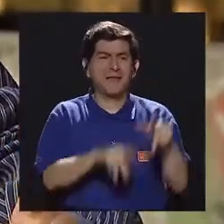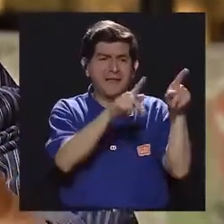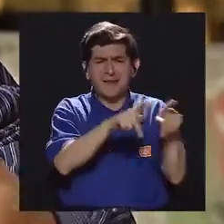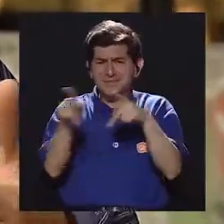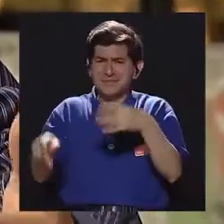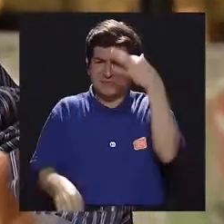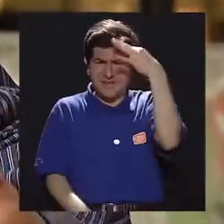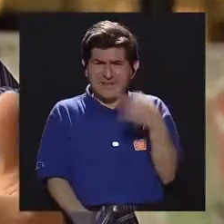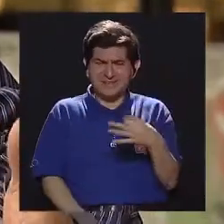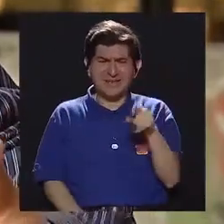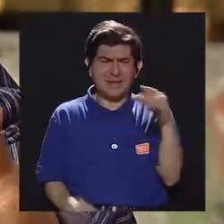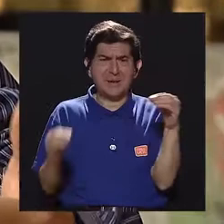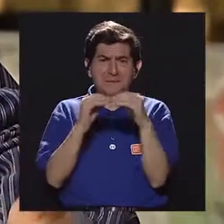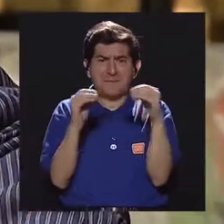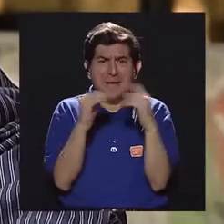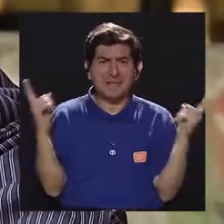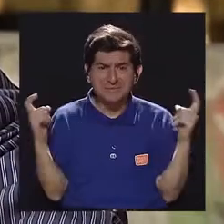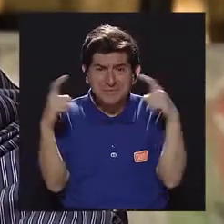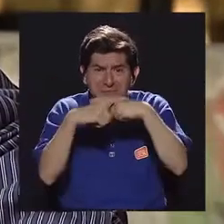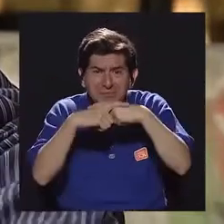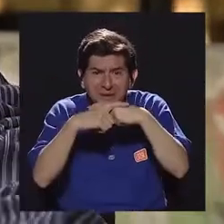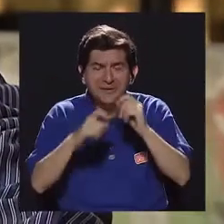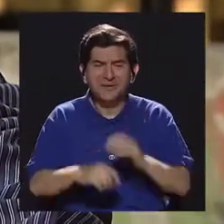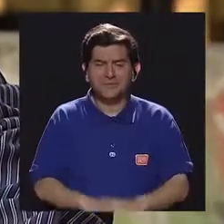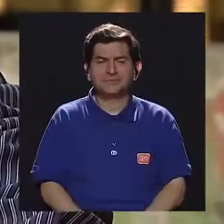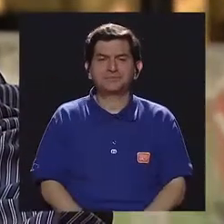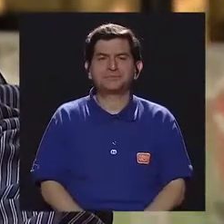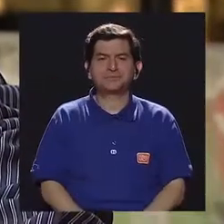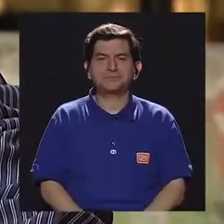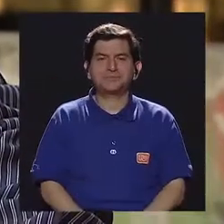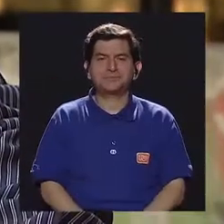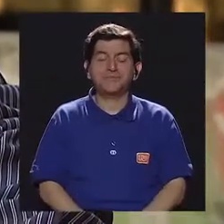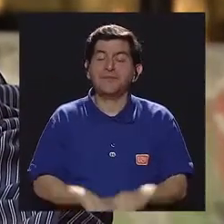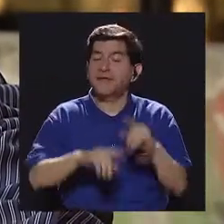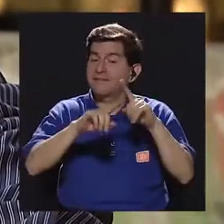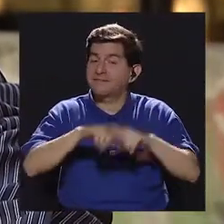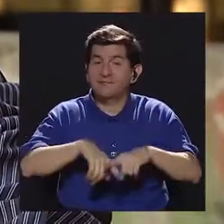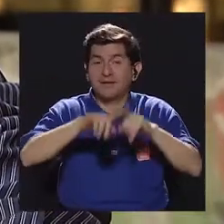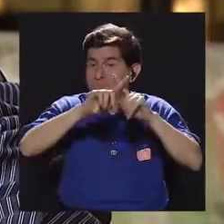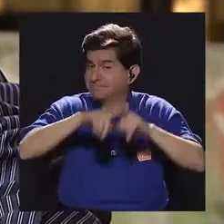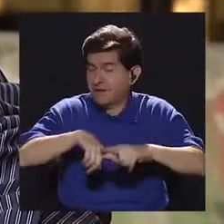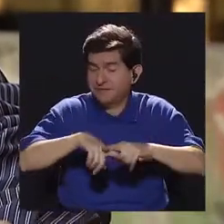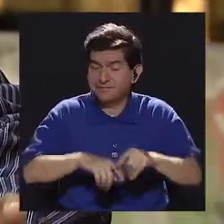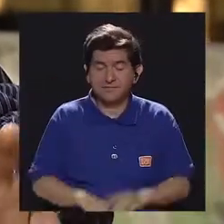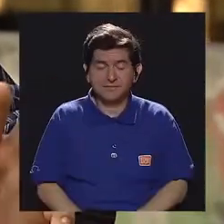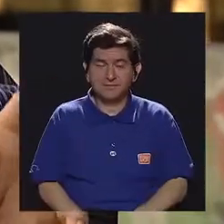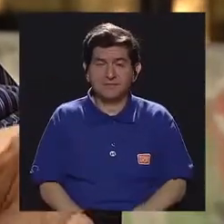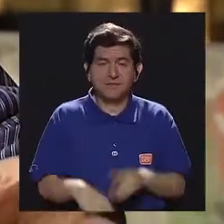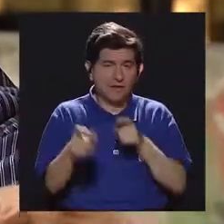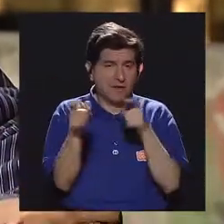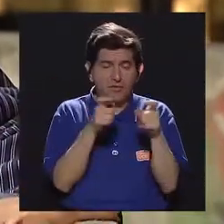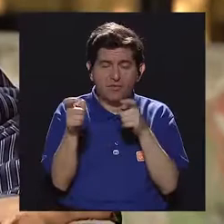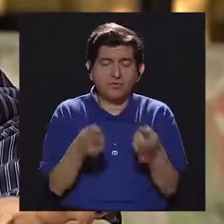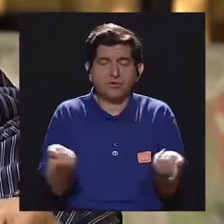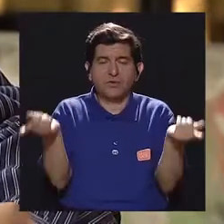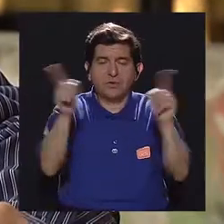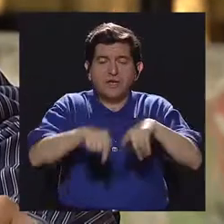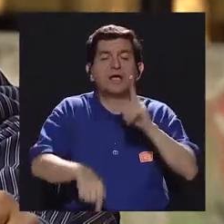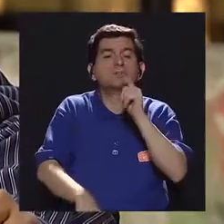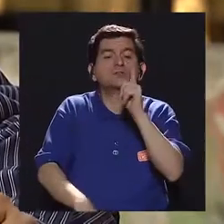Usualmente la gente lo asocia eso con un mayor nivel de complejidad. Y ahora, eso depende de quién vaya a manejar el